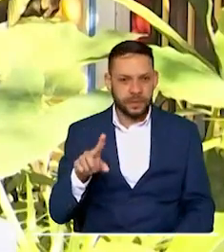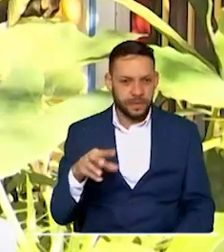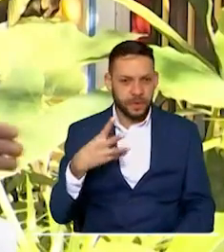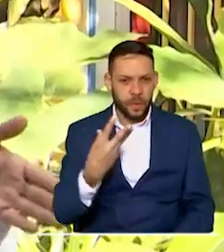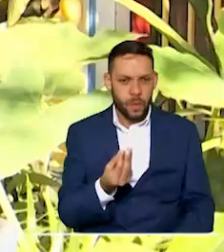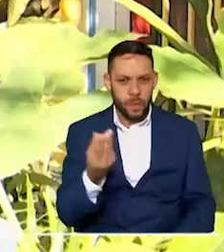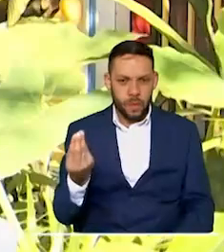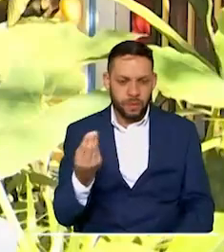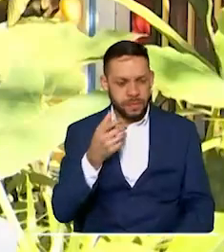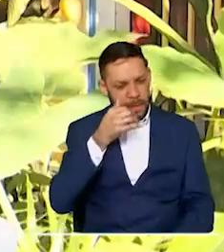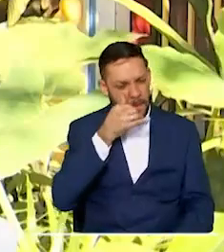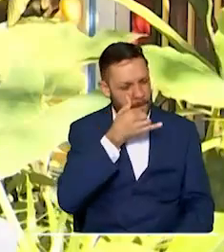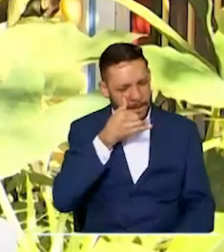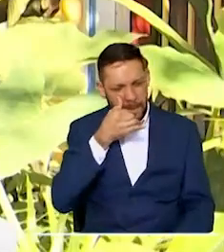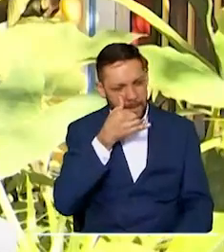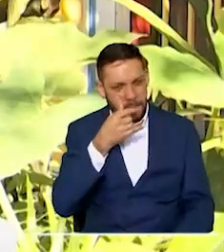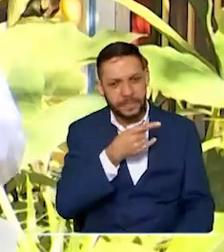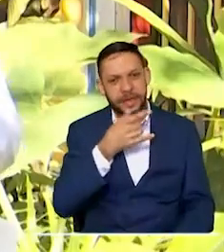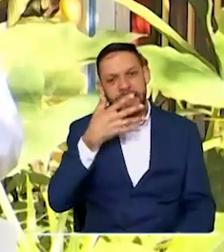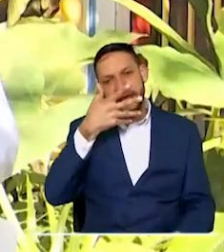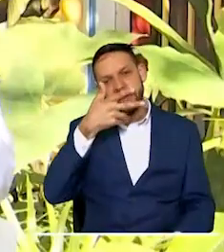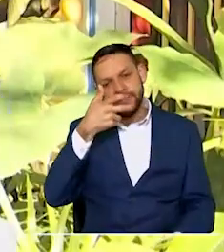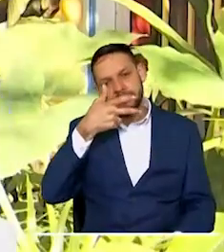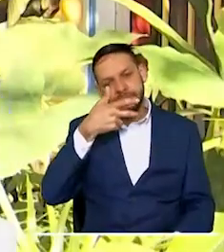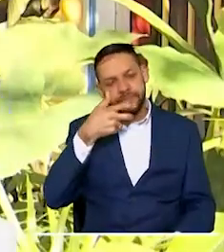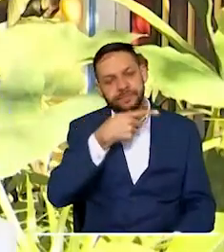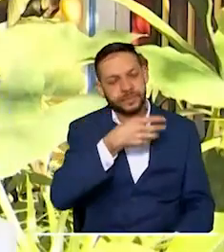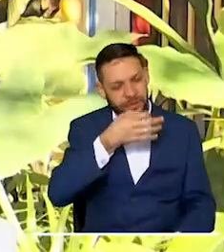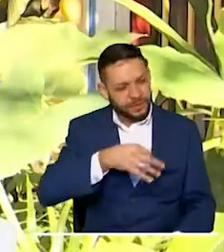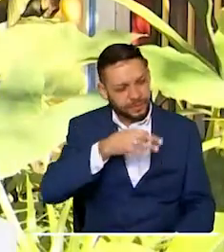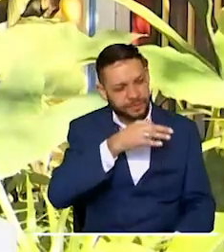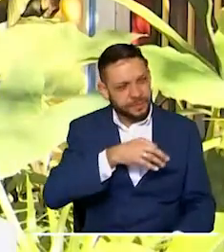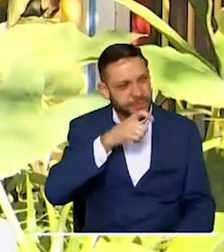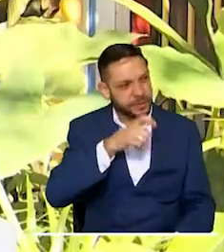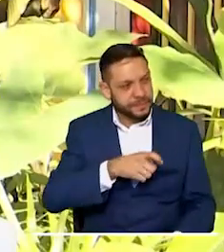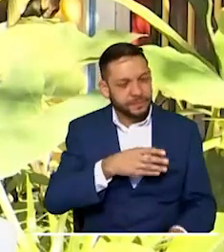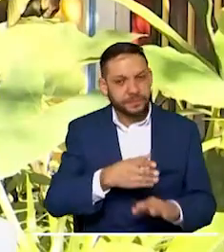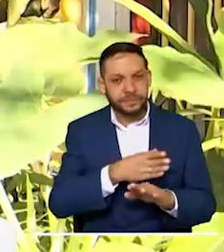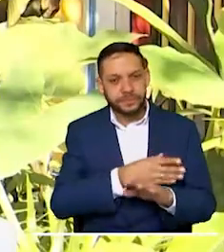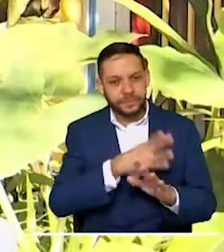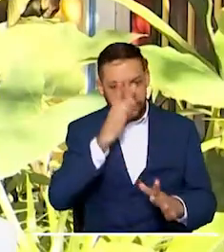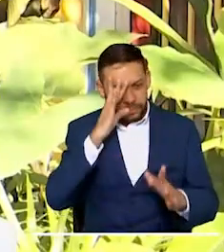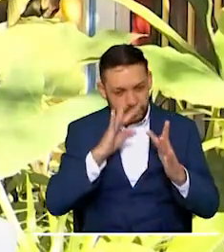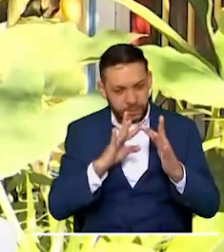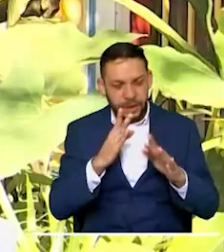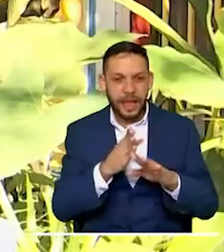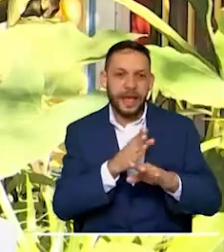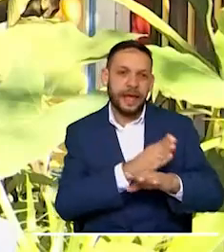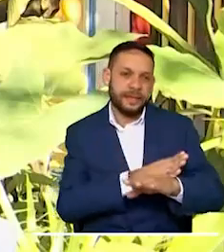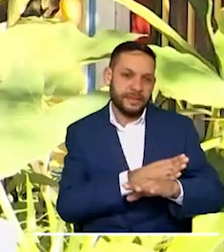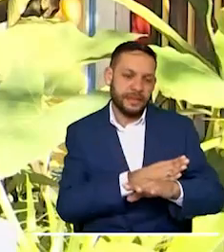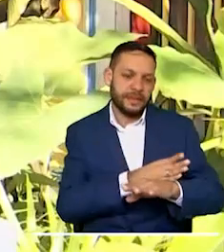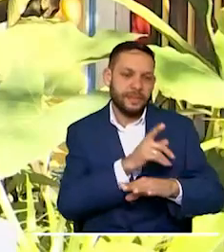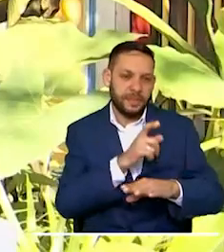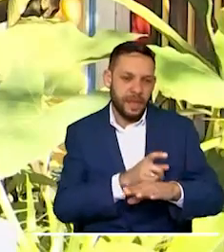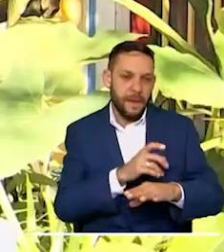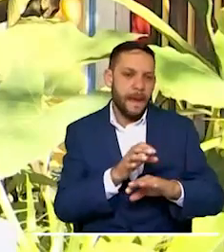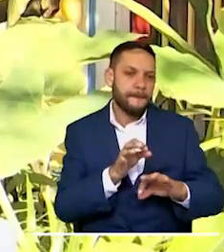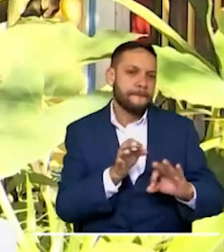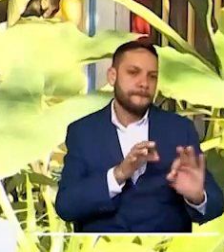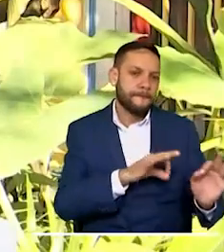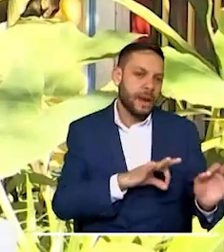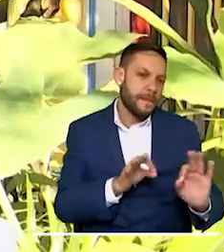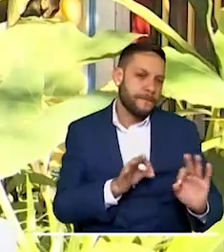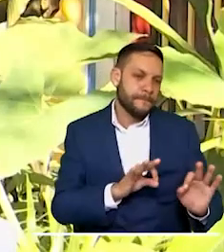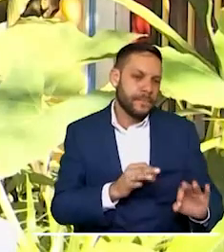exámenes, la intención es que los pacientes cumplan este tipo de requerimientos que hemos hablado, pero que además entiendan el